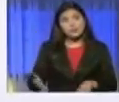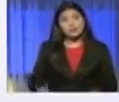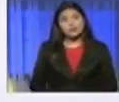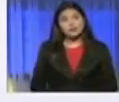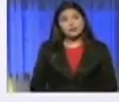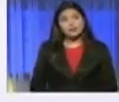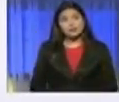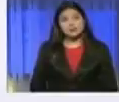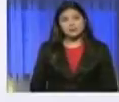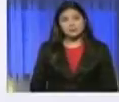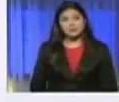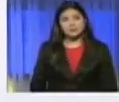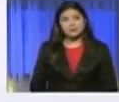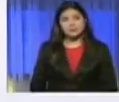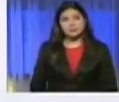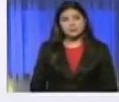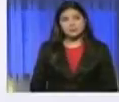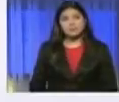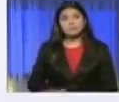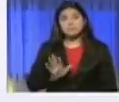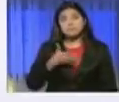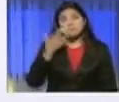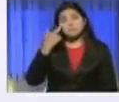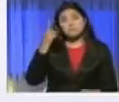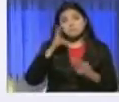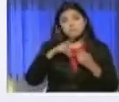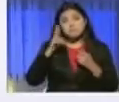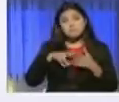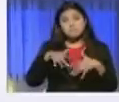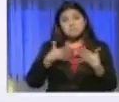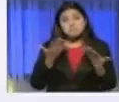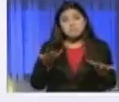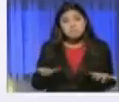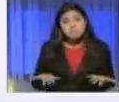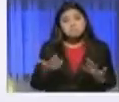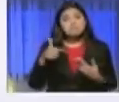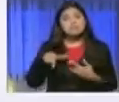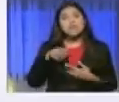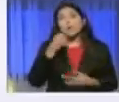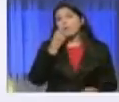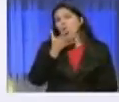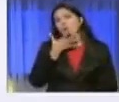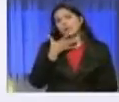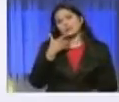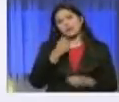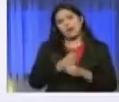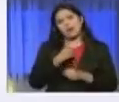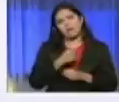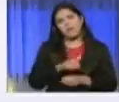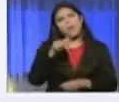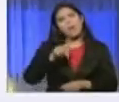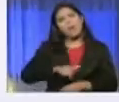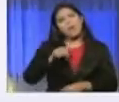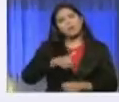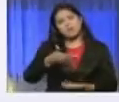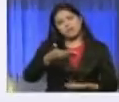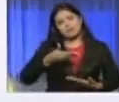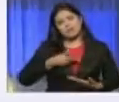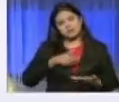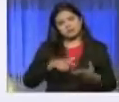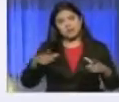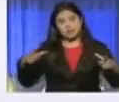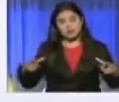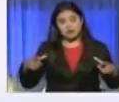Y poder conocer este trabajo tan bonito que me llegó el día de hoy en esta